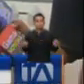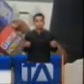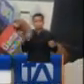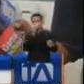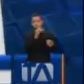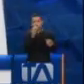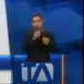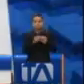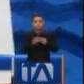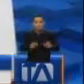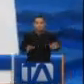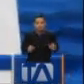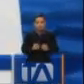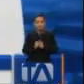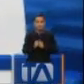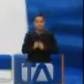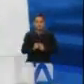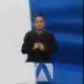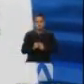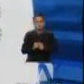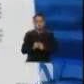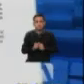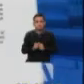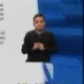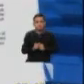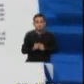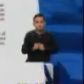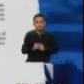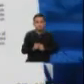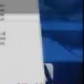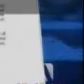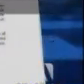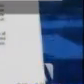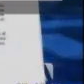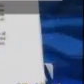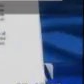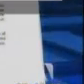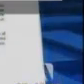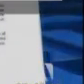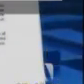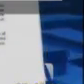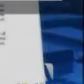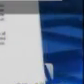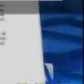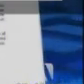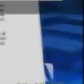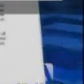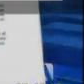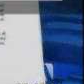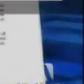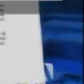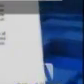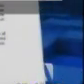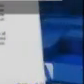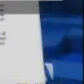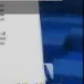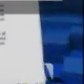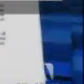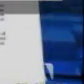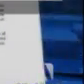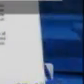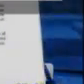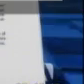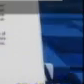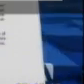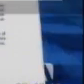búsqueda fue infructuosa. En un comunicado emitido por el Servicio Integrado de Seguridad, se dice que solo se registró una llamada que fue suficiente para dar paso a